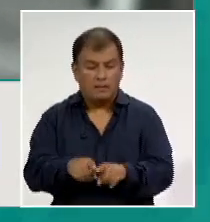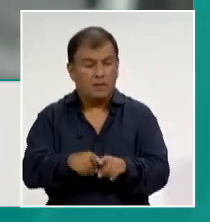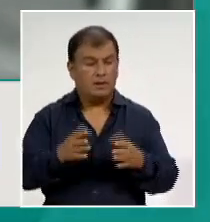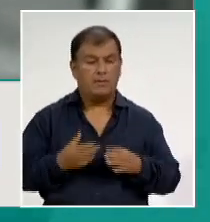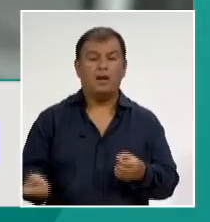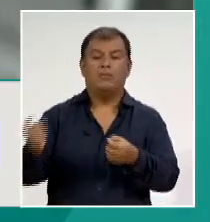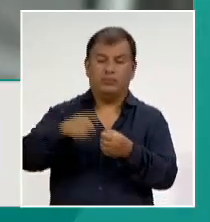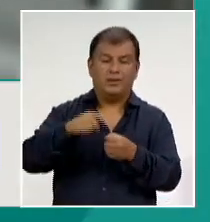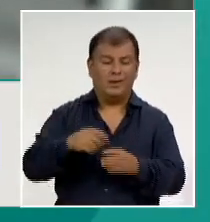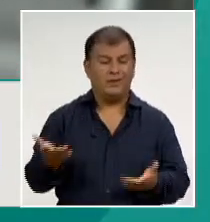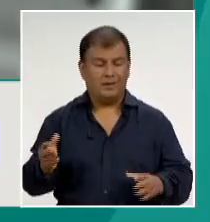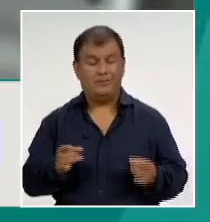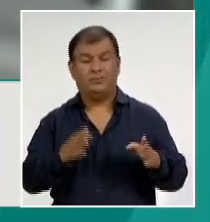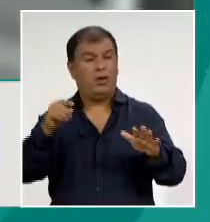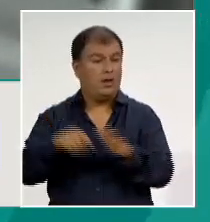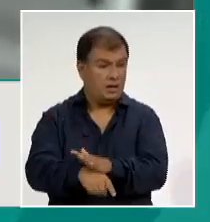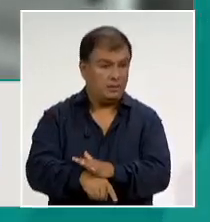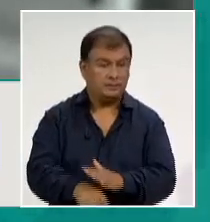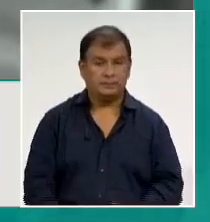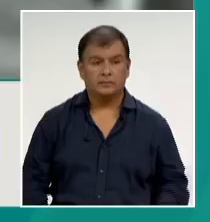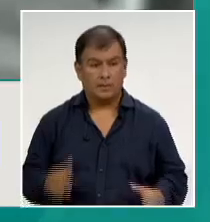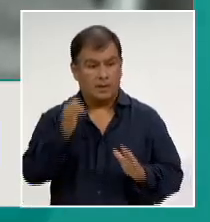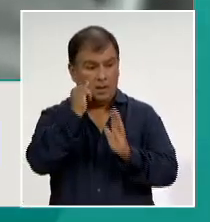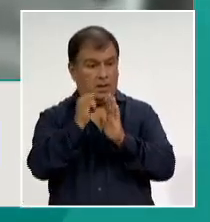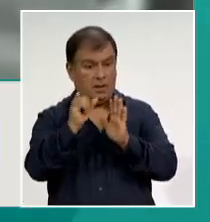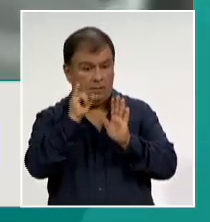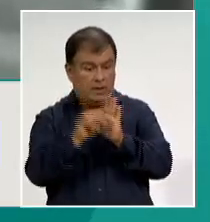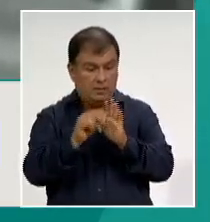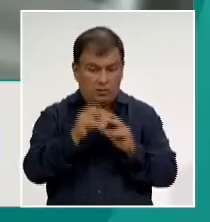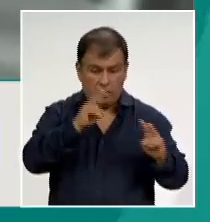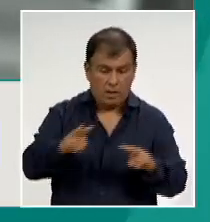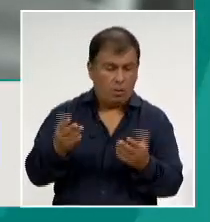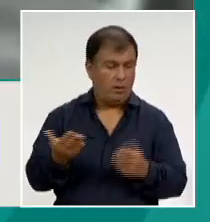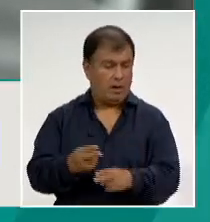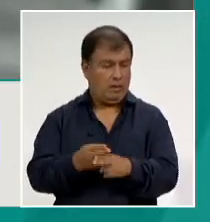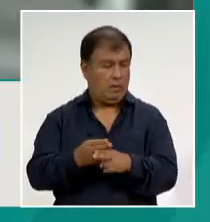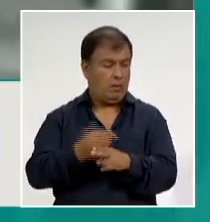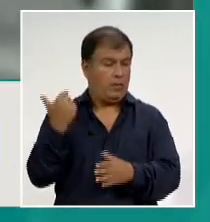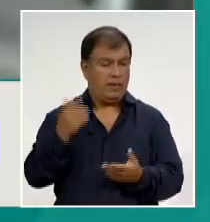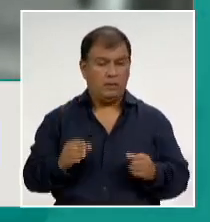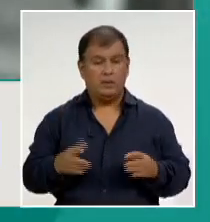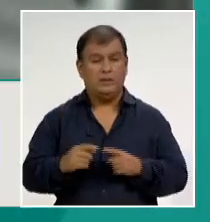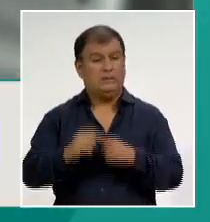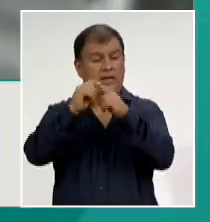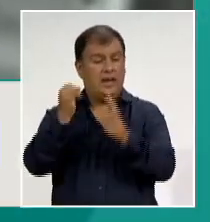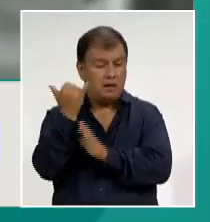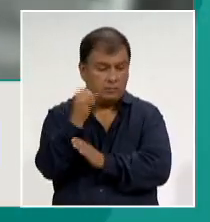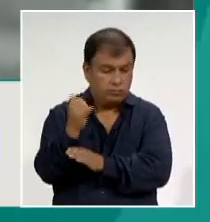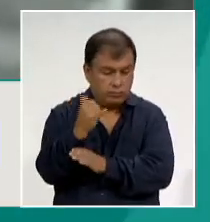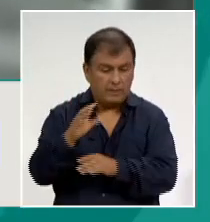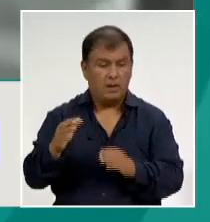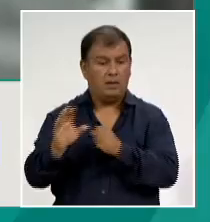también involucrado en este horrendo crimen. Estas imágenes que estamos viendo, que hemos conseguido hace tan solo instantes en exclusiva de las cámaras de